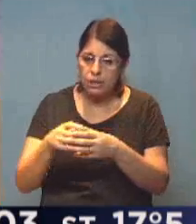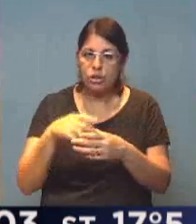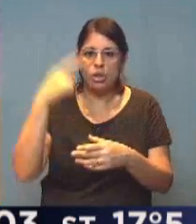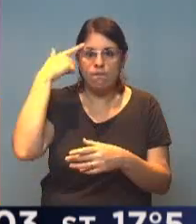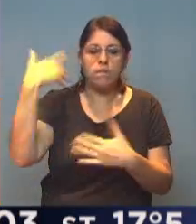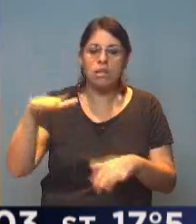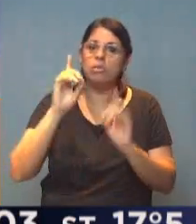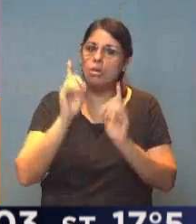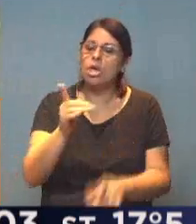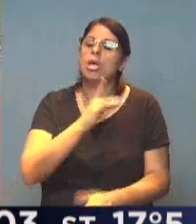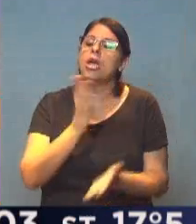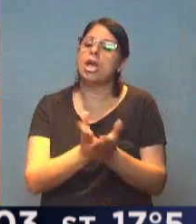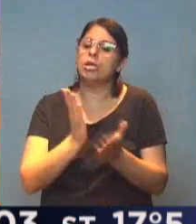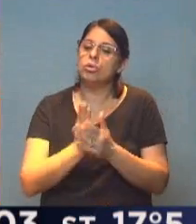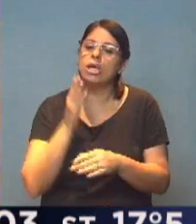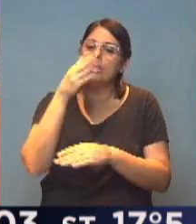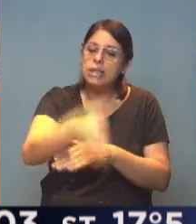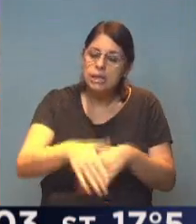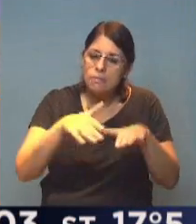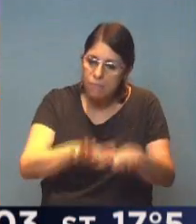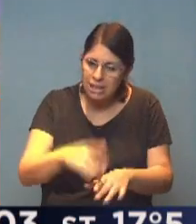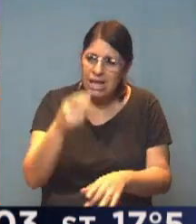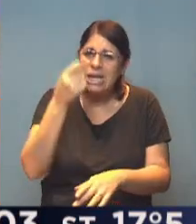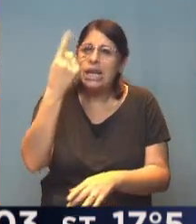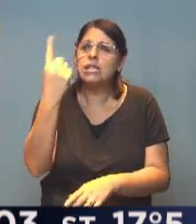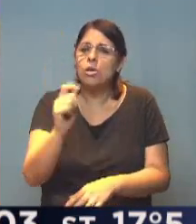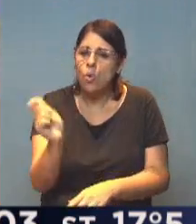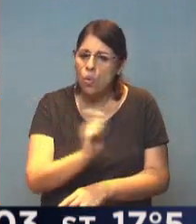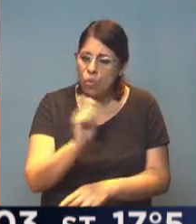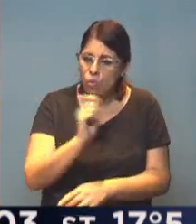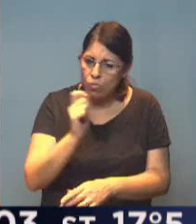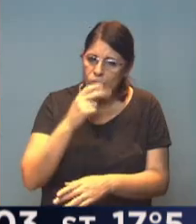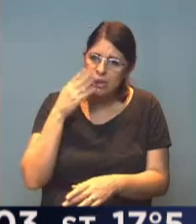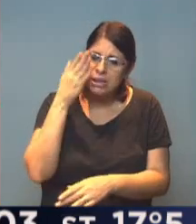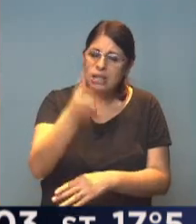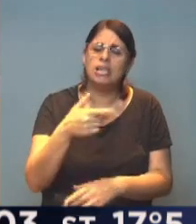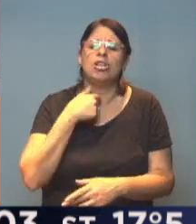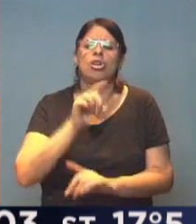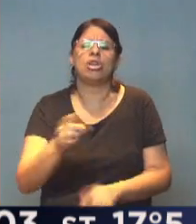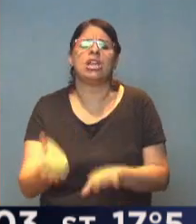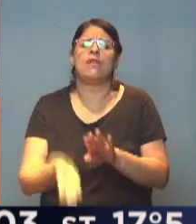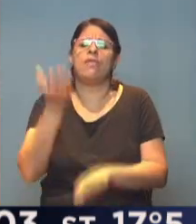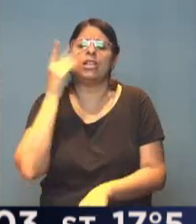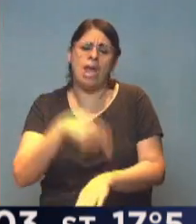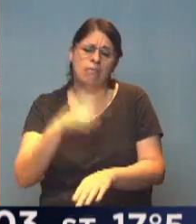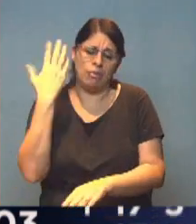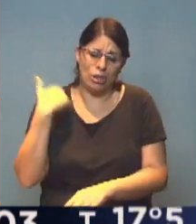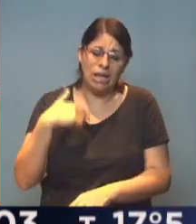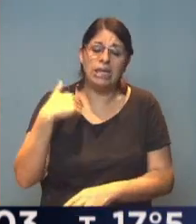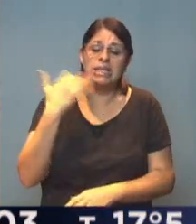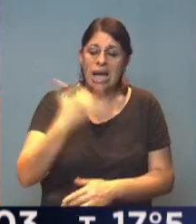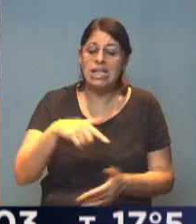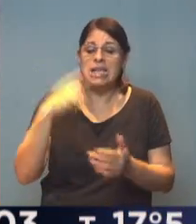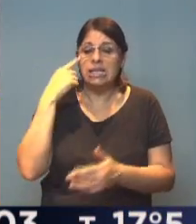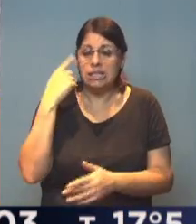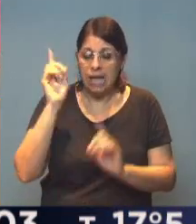y estudiantes que se acercaron al lugar durante casi un mes para repudiar la inflación en ese momento reinante en China y